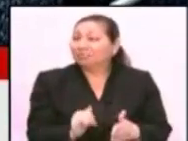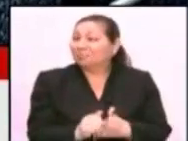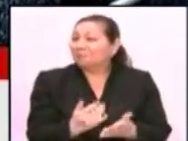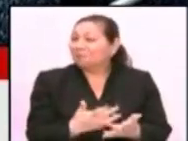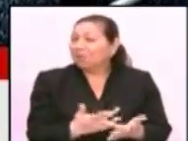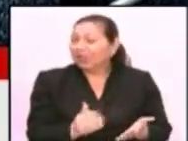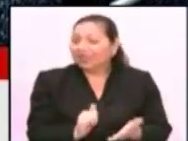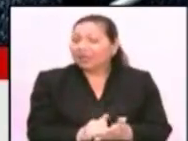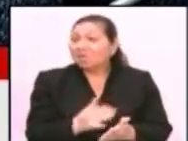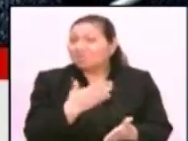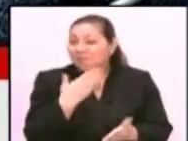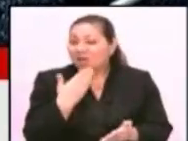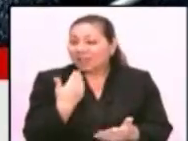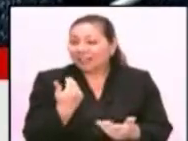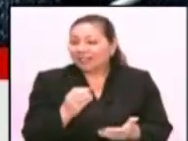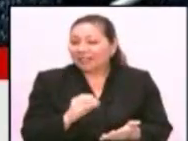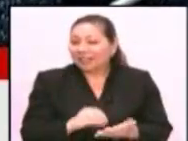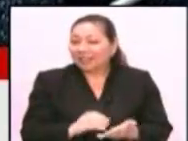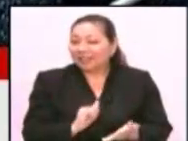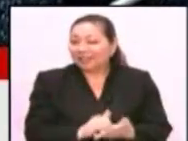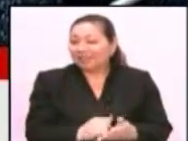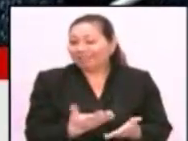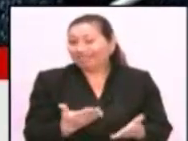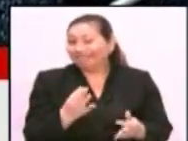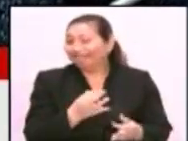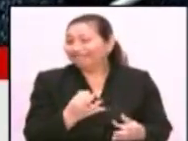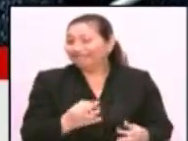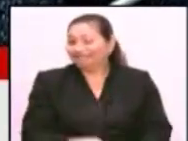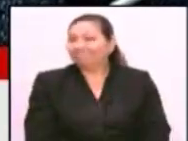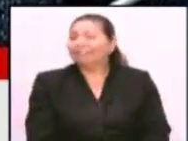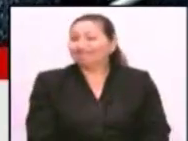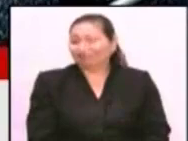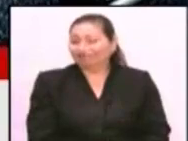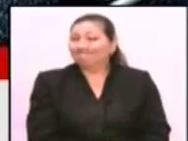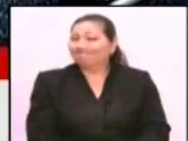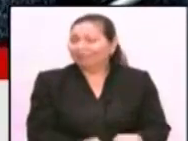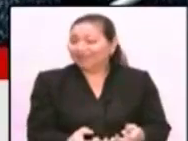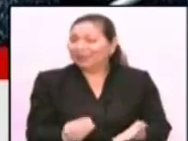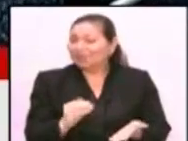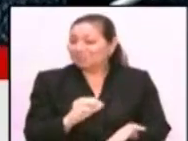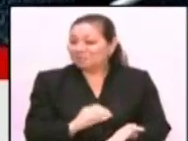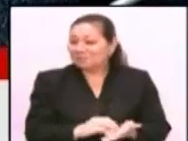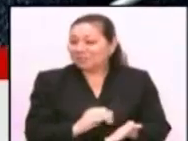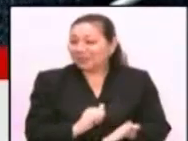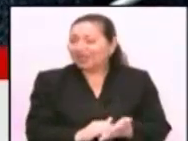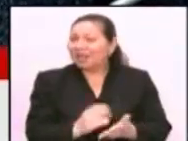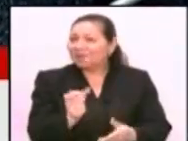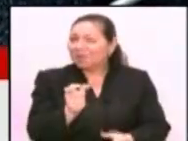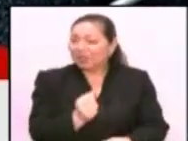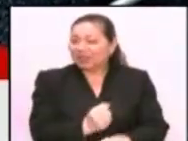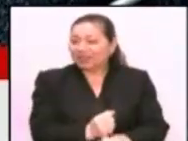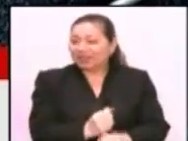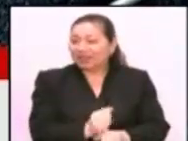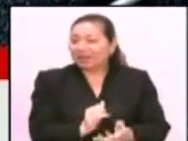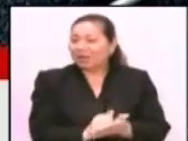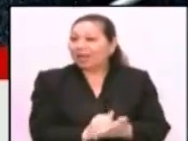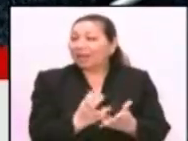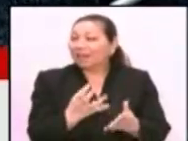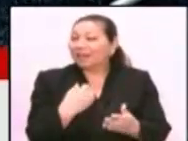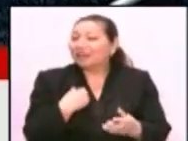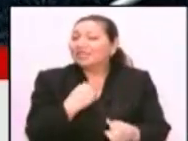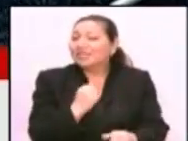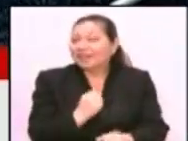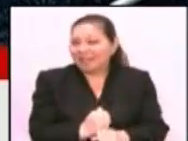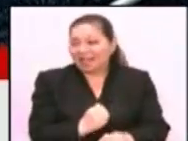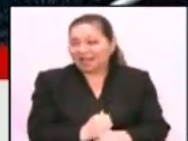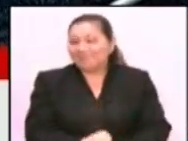vacío. Y qué bonito, mire, está repleto, ¿sí o no? Se ha llenado inmediatamente de trabajadores. Los presos quieren